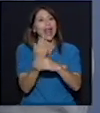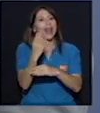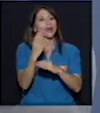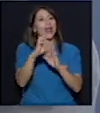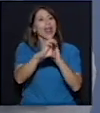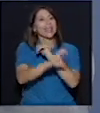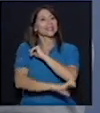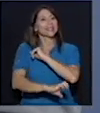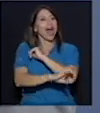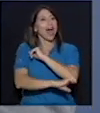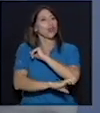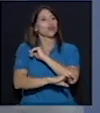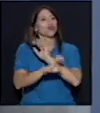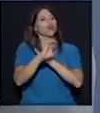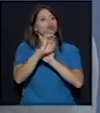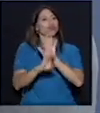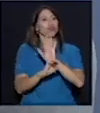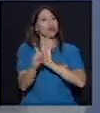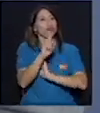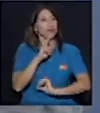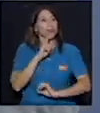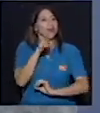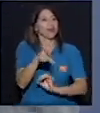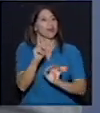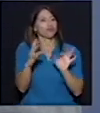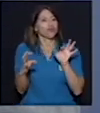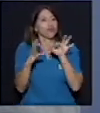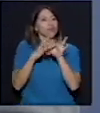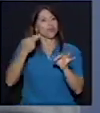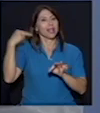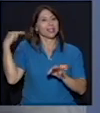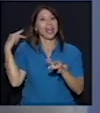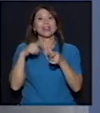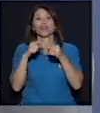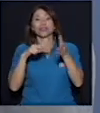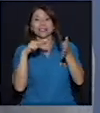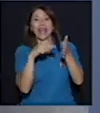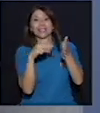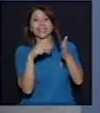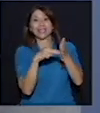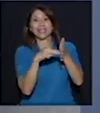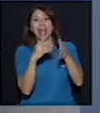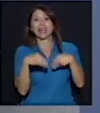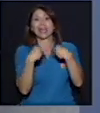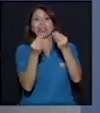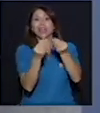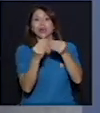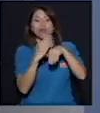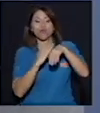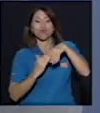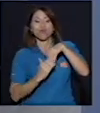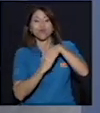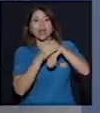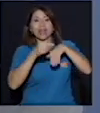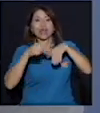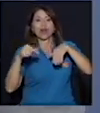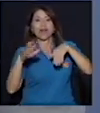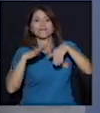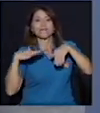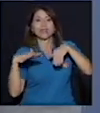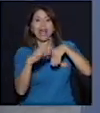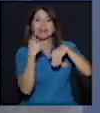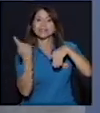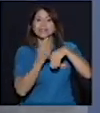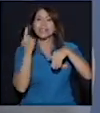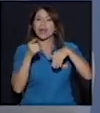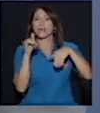verdaderos, no correspondían a la historia. Entonces a Siria le asignaron una geografía que siempre quedó convulsa. Si